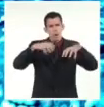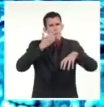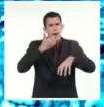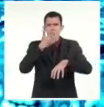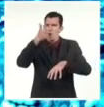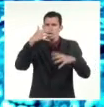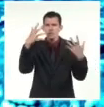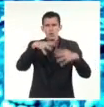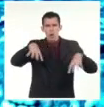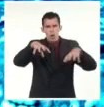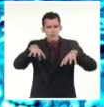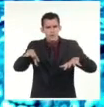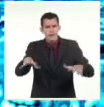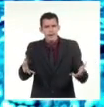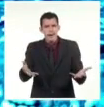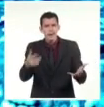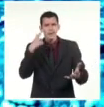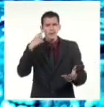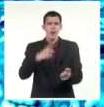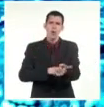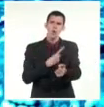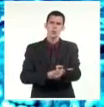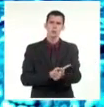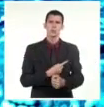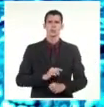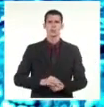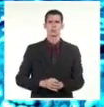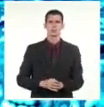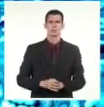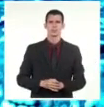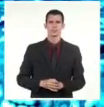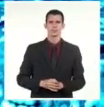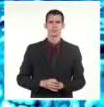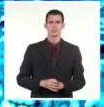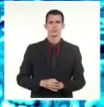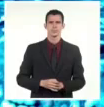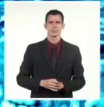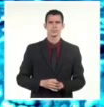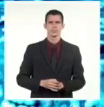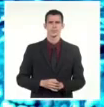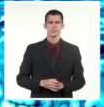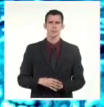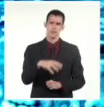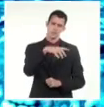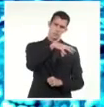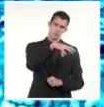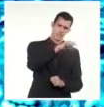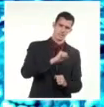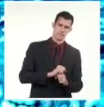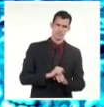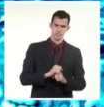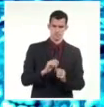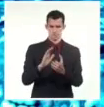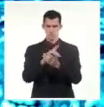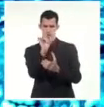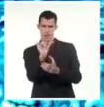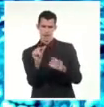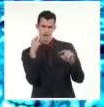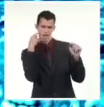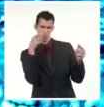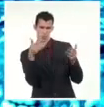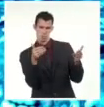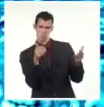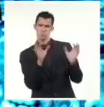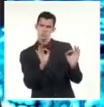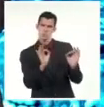tuvieron acumulados inferiores a lo normal, de los cuales más de la mitad se localiza entre las provincias de Pinar del Río y Mayabeque, y resalta